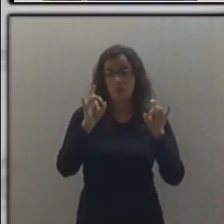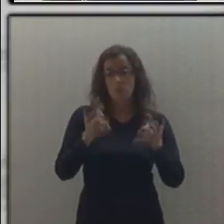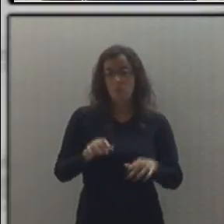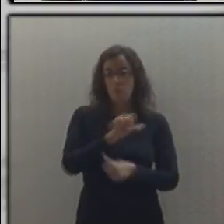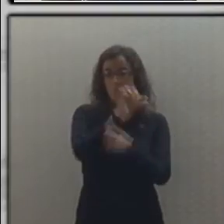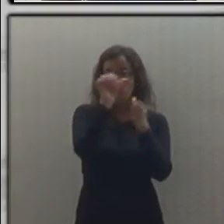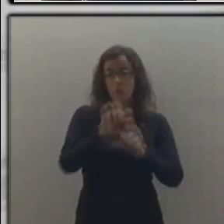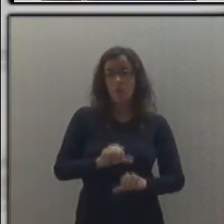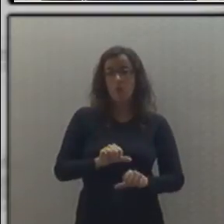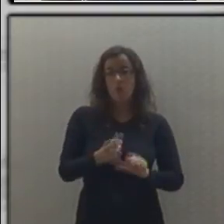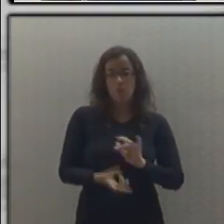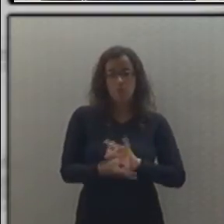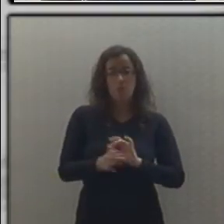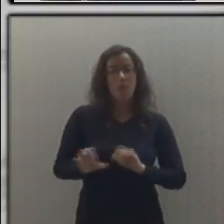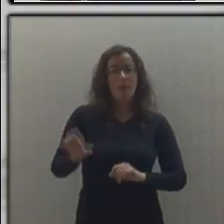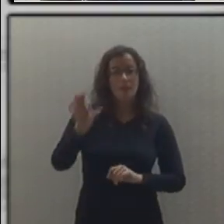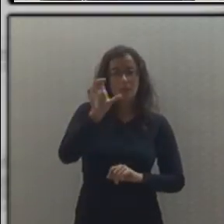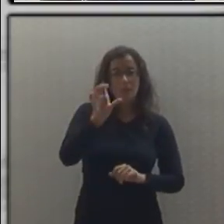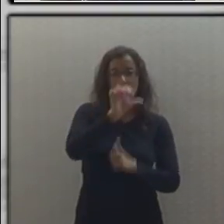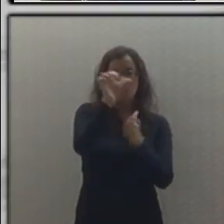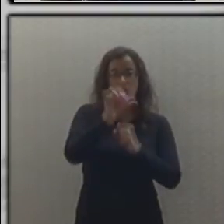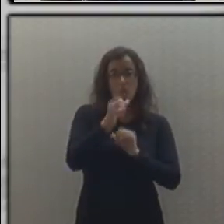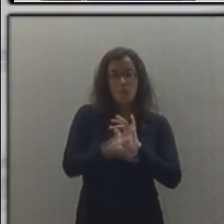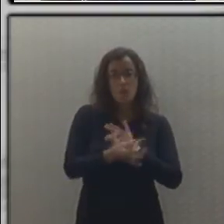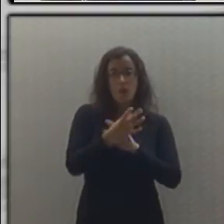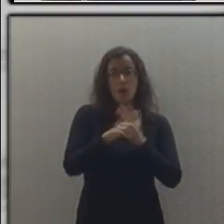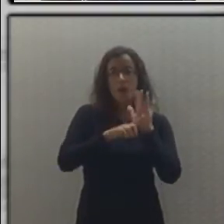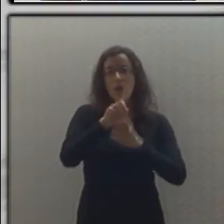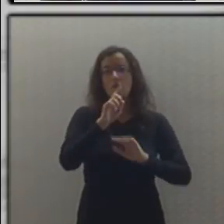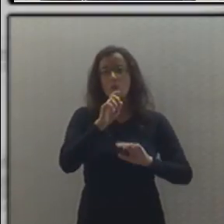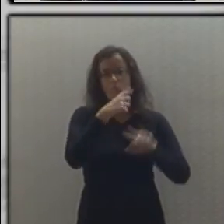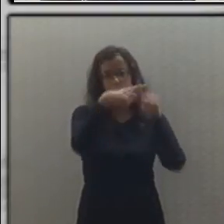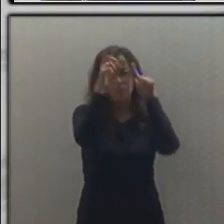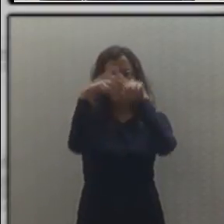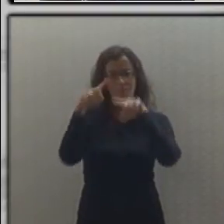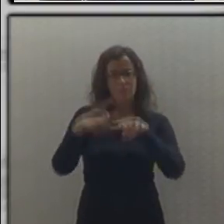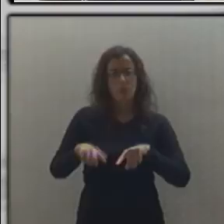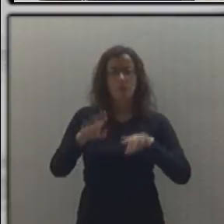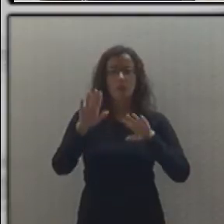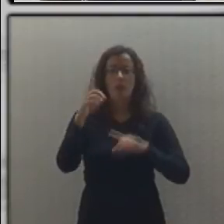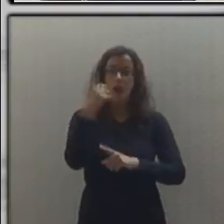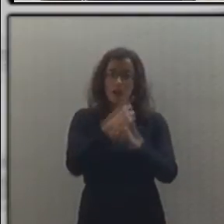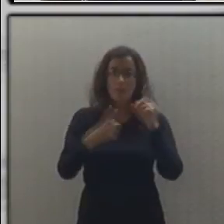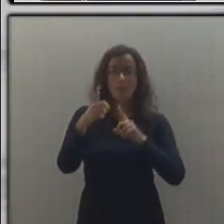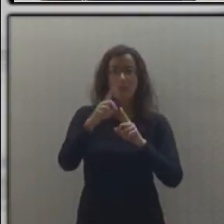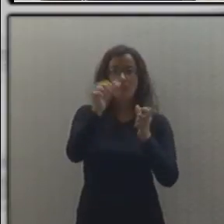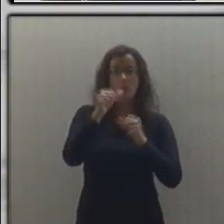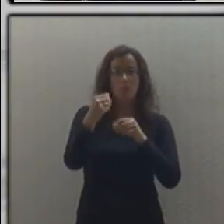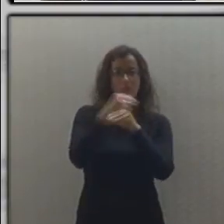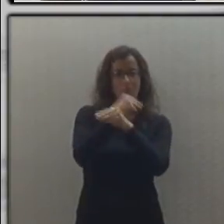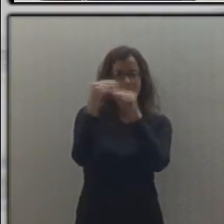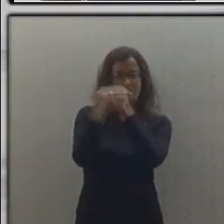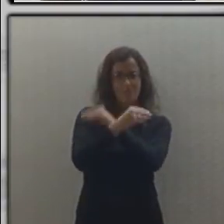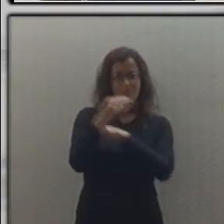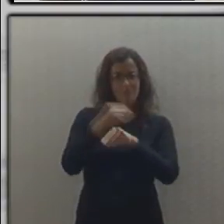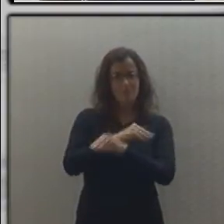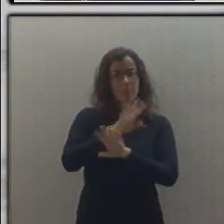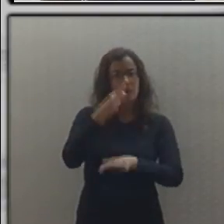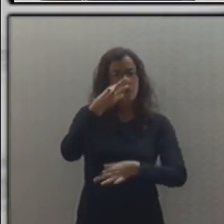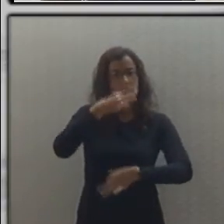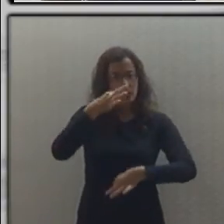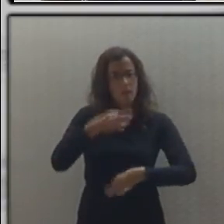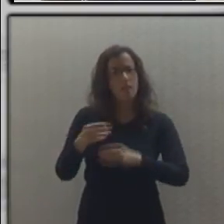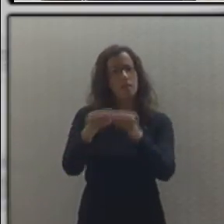se ha desarrollado en distintos países de forma distinta, a veces es inconexa, pero que en realidad tiene una serie de